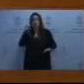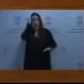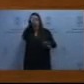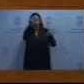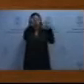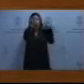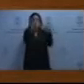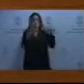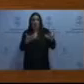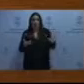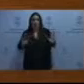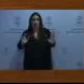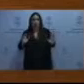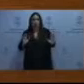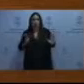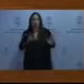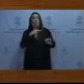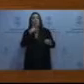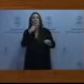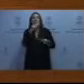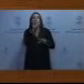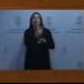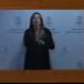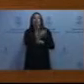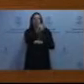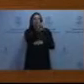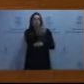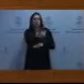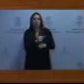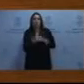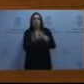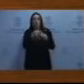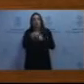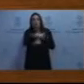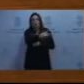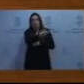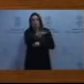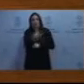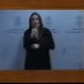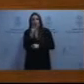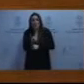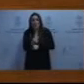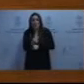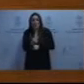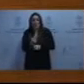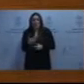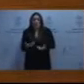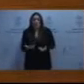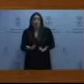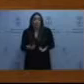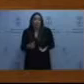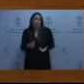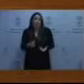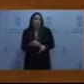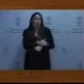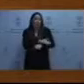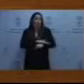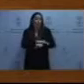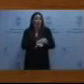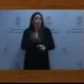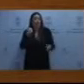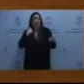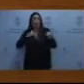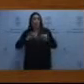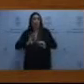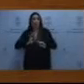esgrimido por parte de los portavoces de los distintos grupos políticos me hacen evitar calificar el comportamiento del Gobierno a este